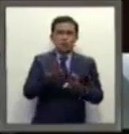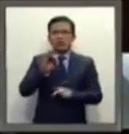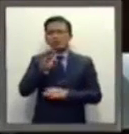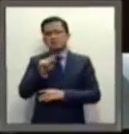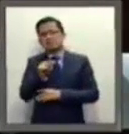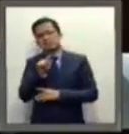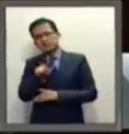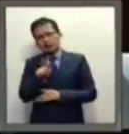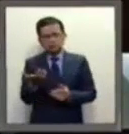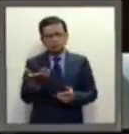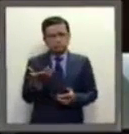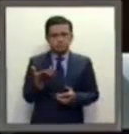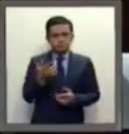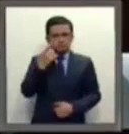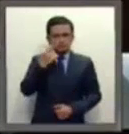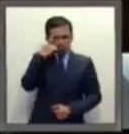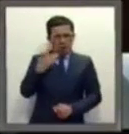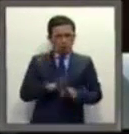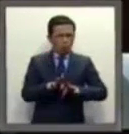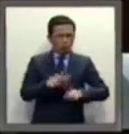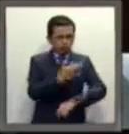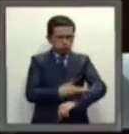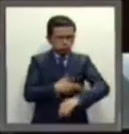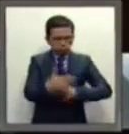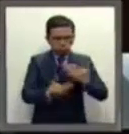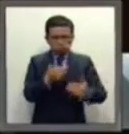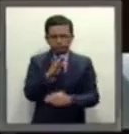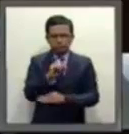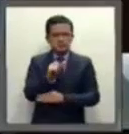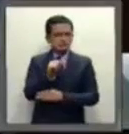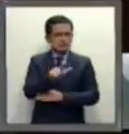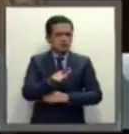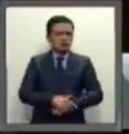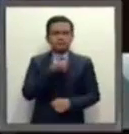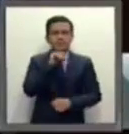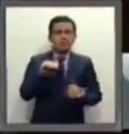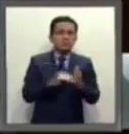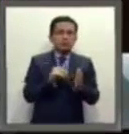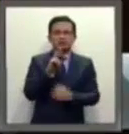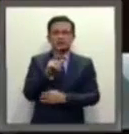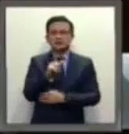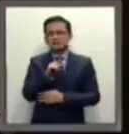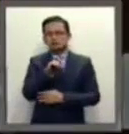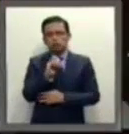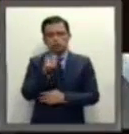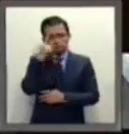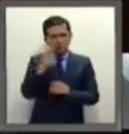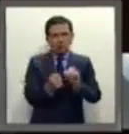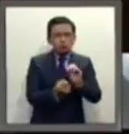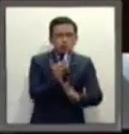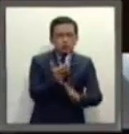fiscal, en carácter procesal fiscal, entran transitorios que generan nuevos derechos